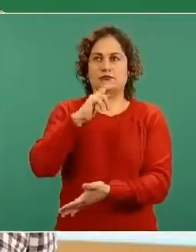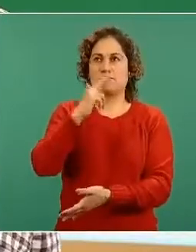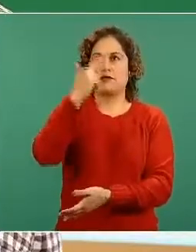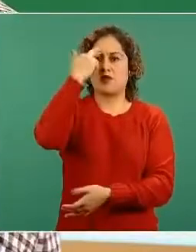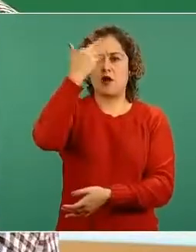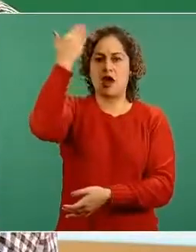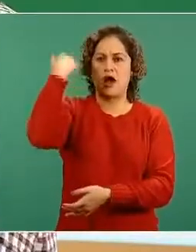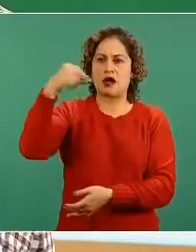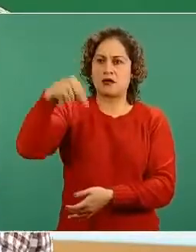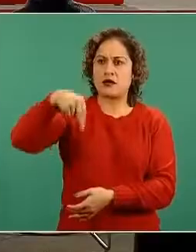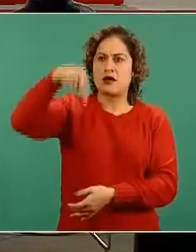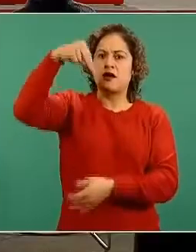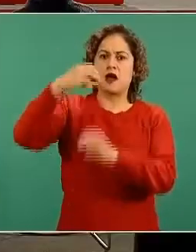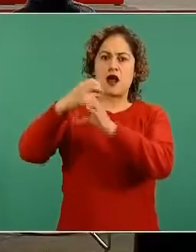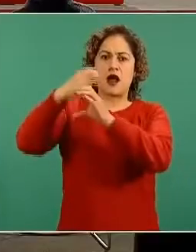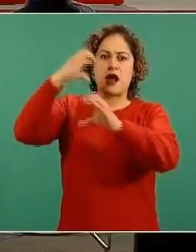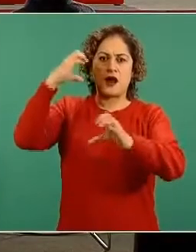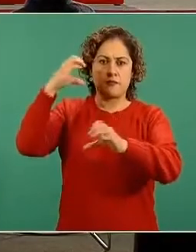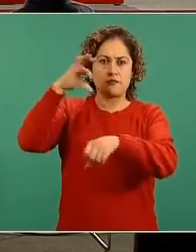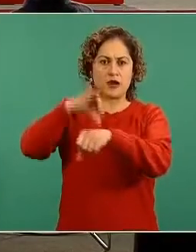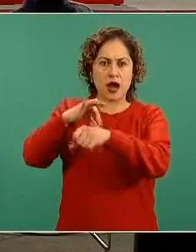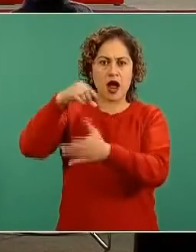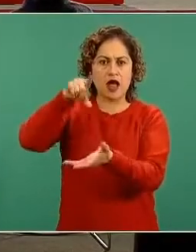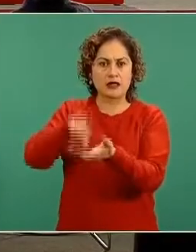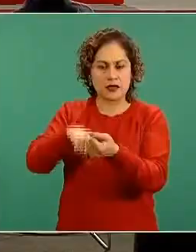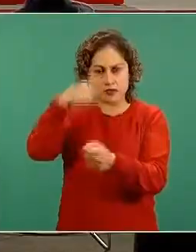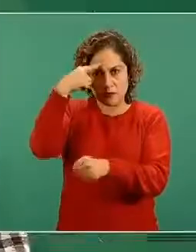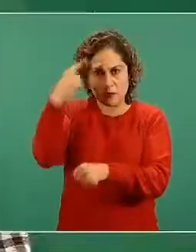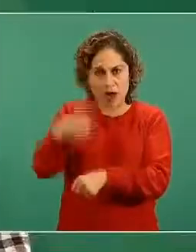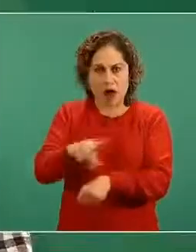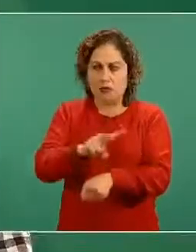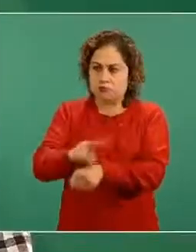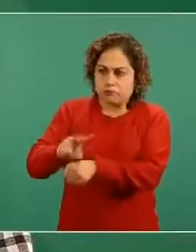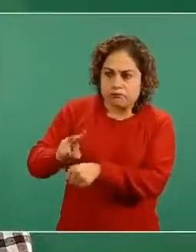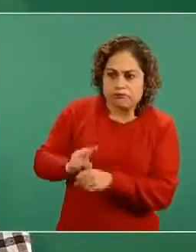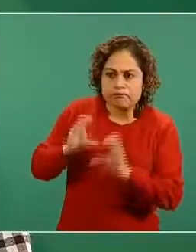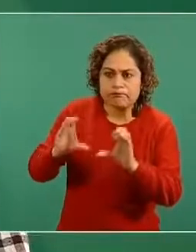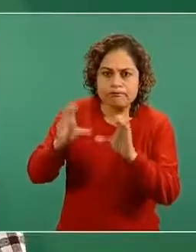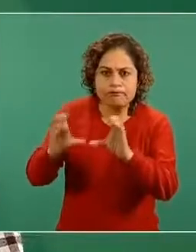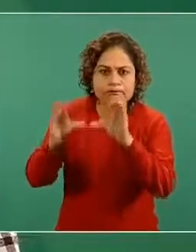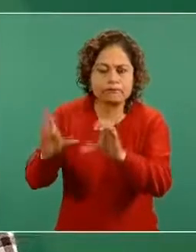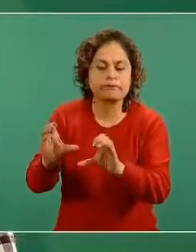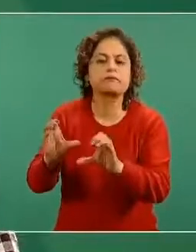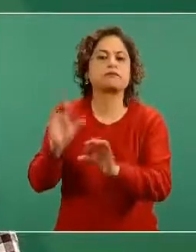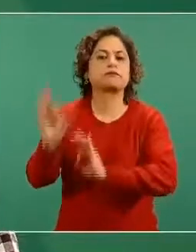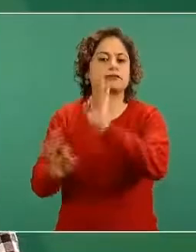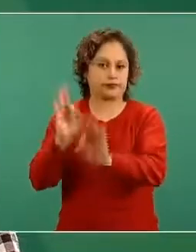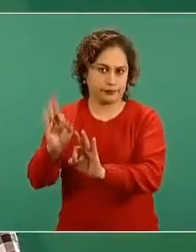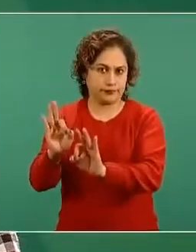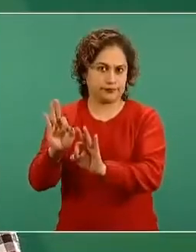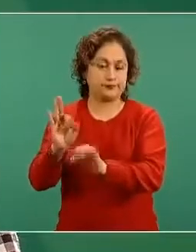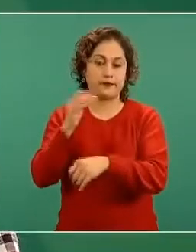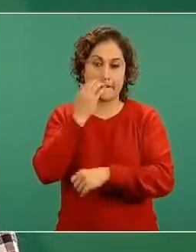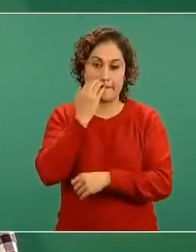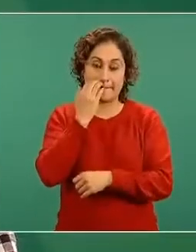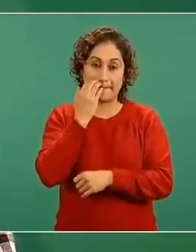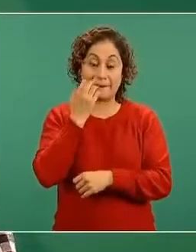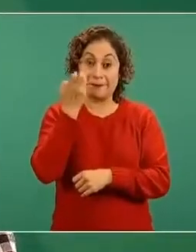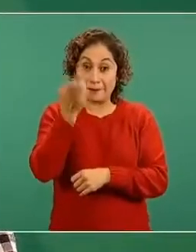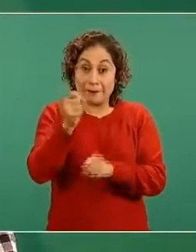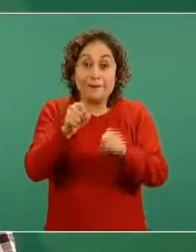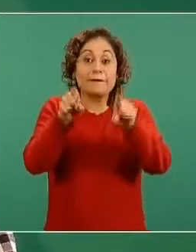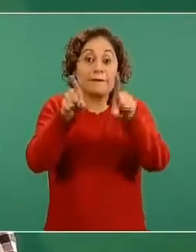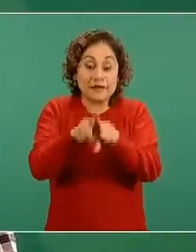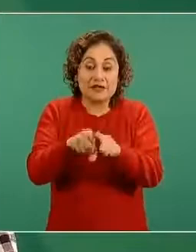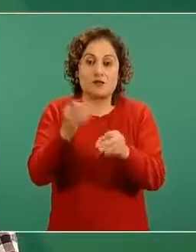del país. Ese mismo tipo de esquema ha ido madurando a lo largo de la administración y